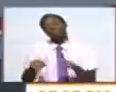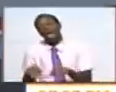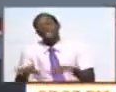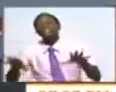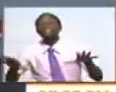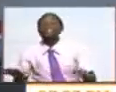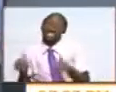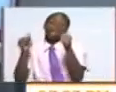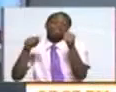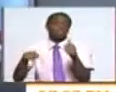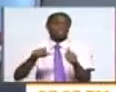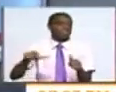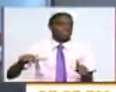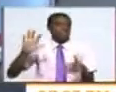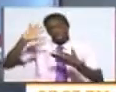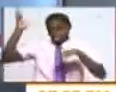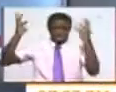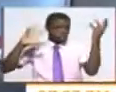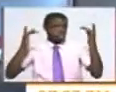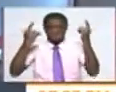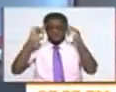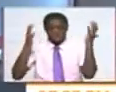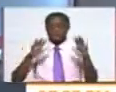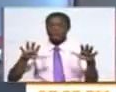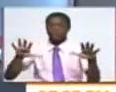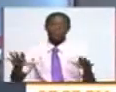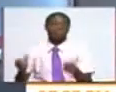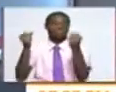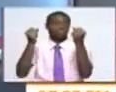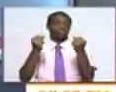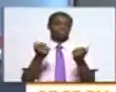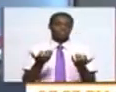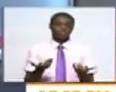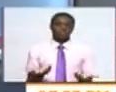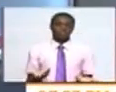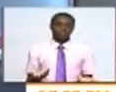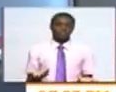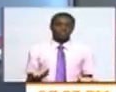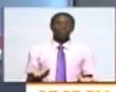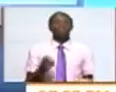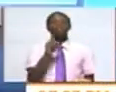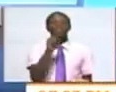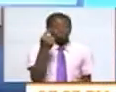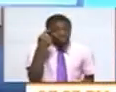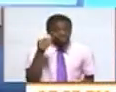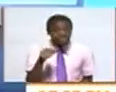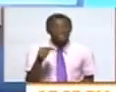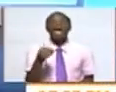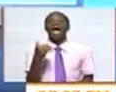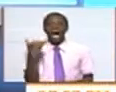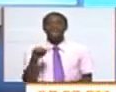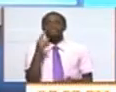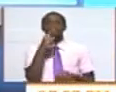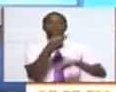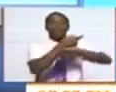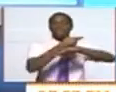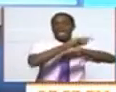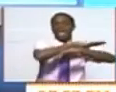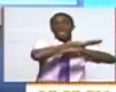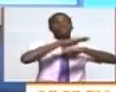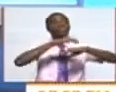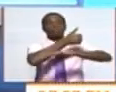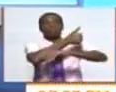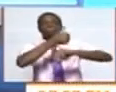bárbaros venezolanos. Y para ello, evidentemente, tiene que estar claro que aquí hay un Estado fallido. Hay un Estado